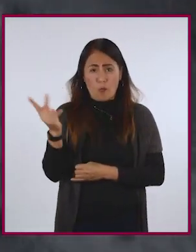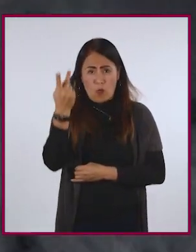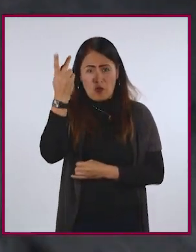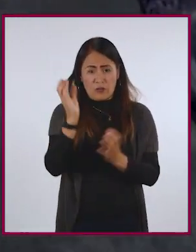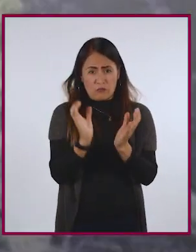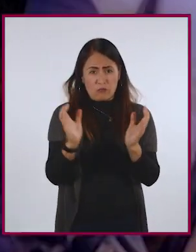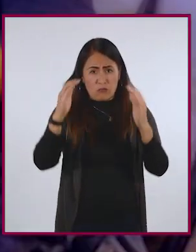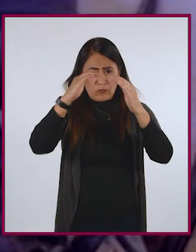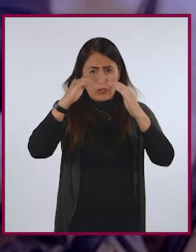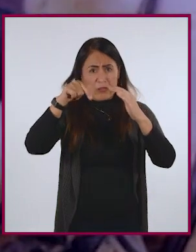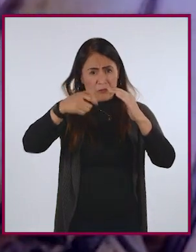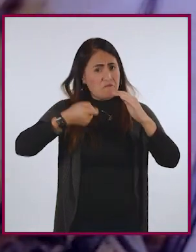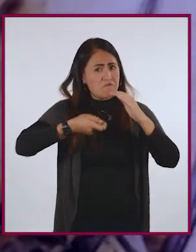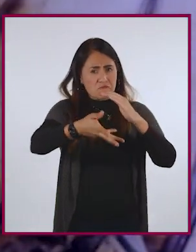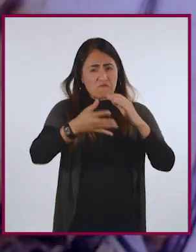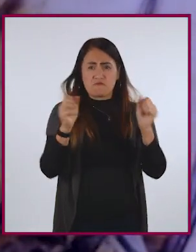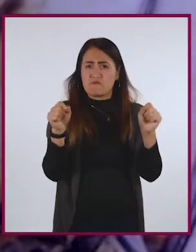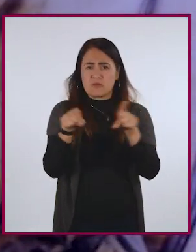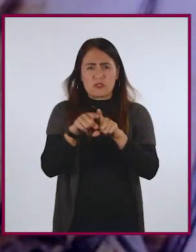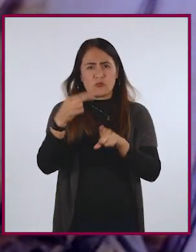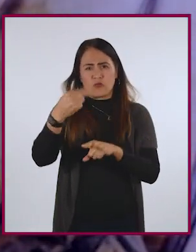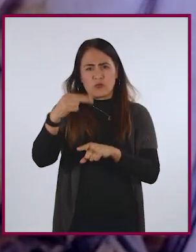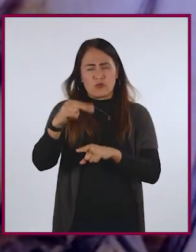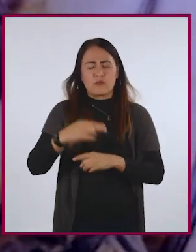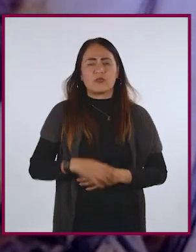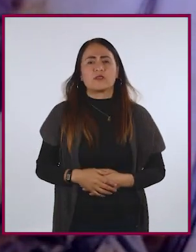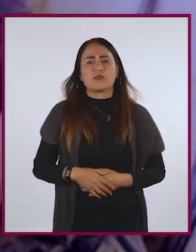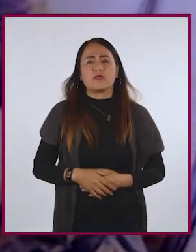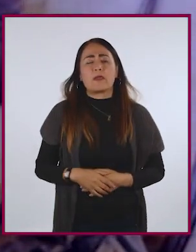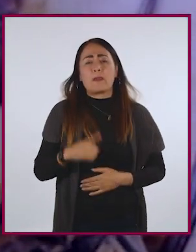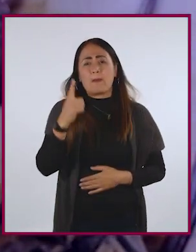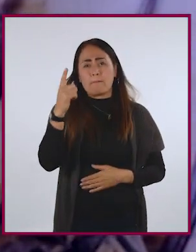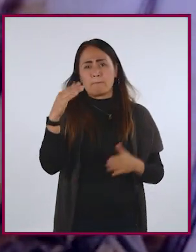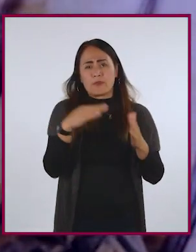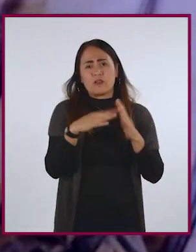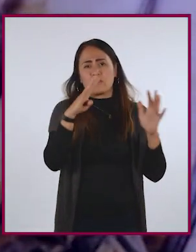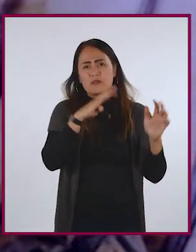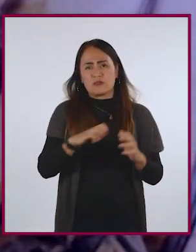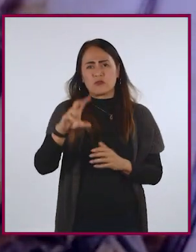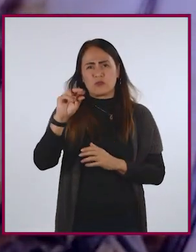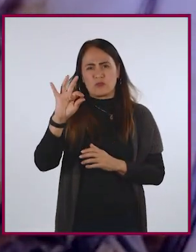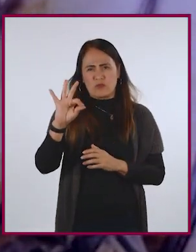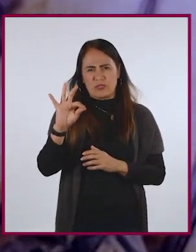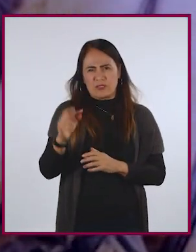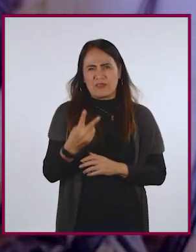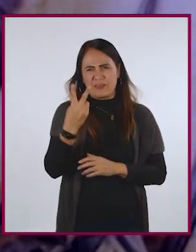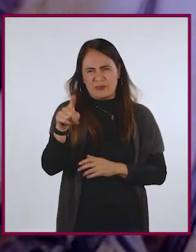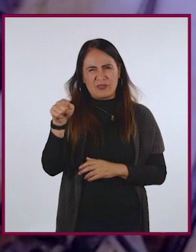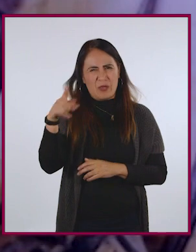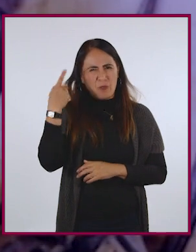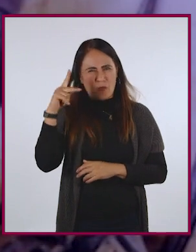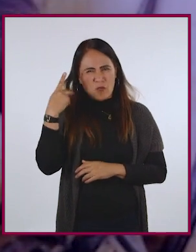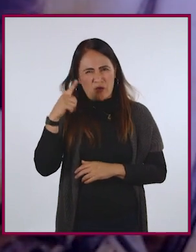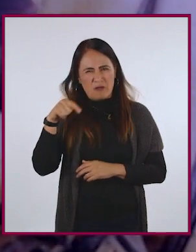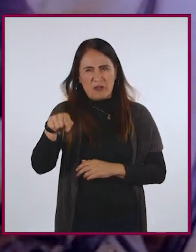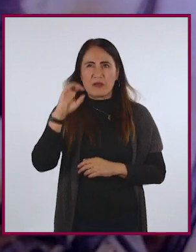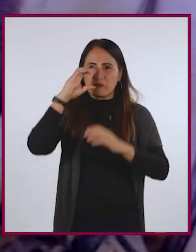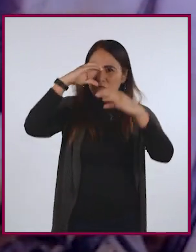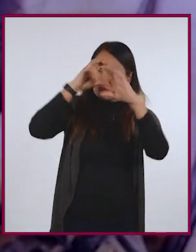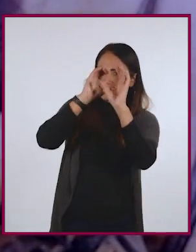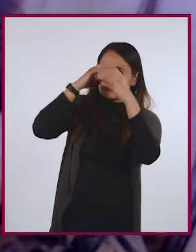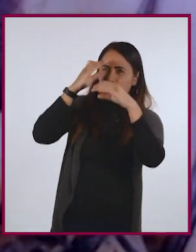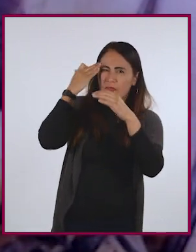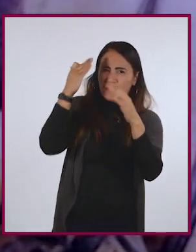su nombre. Con la construcción del Observatorio de Tonantzintla en 1942, se inicia un nuevo periodo en la